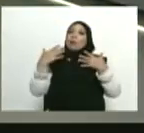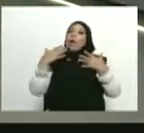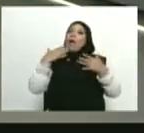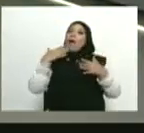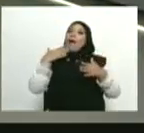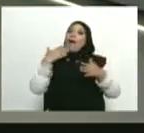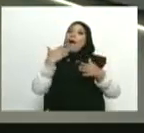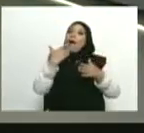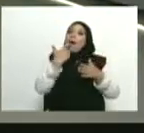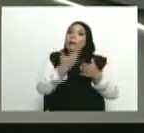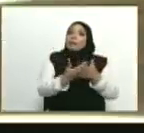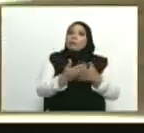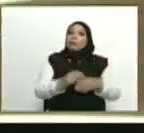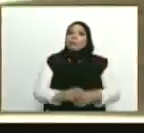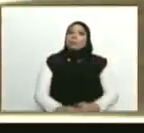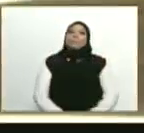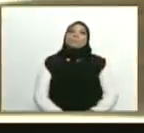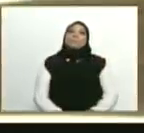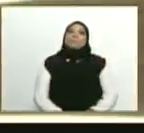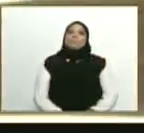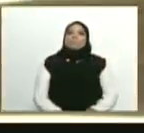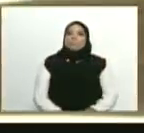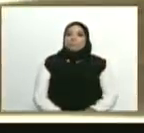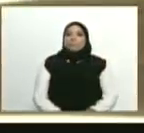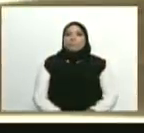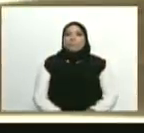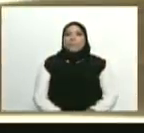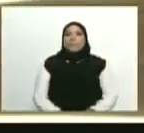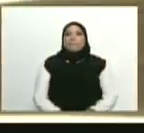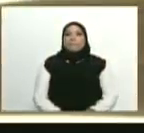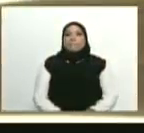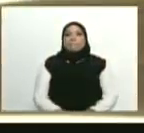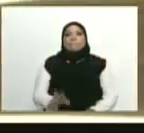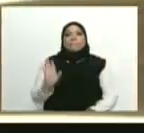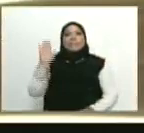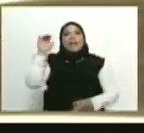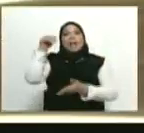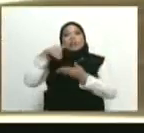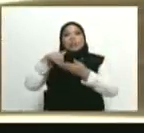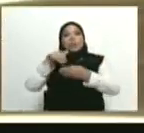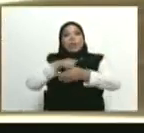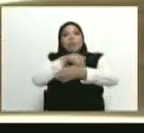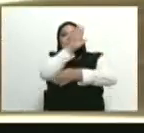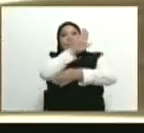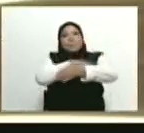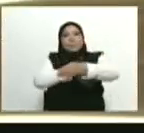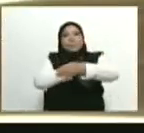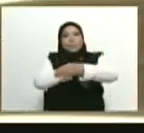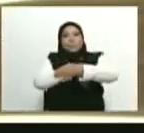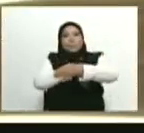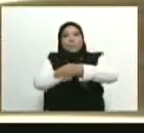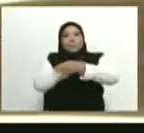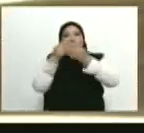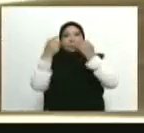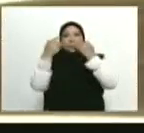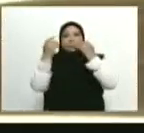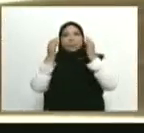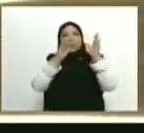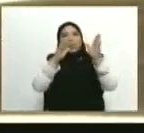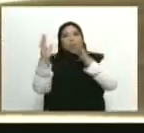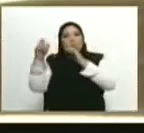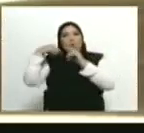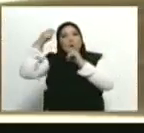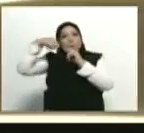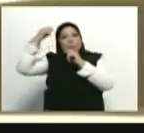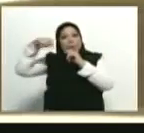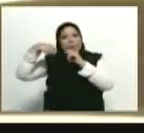gracias en Anzoátegui a la gente de Aragua de Barcelona. Ponme ahí pantalla partida el video que